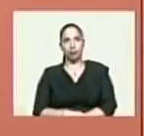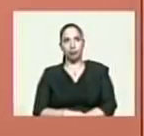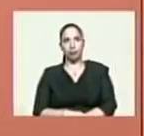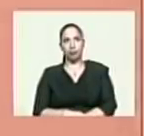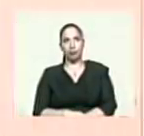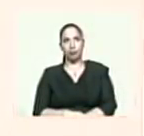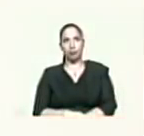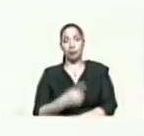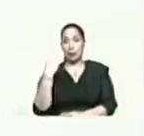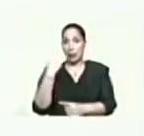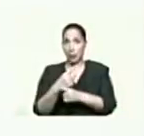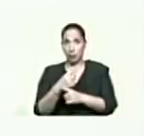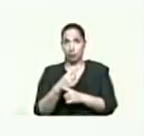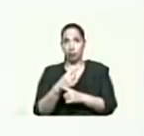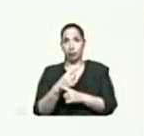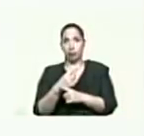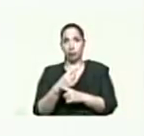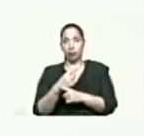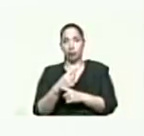Debe